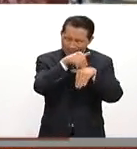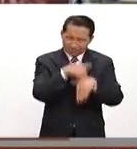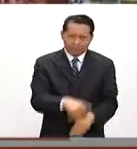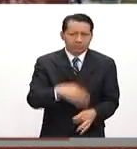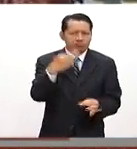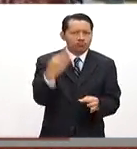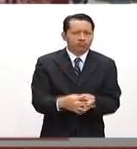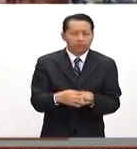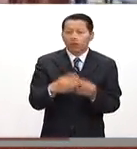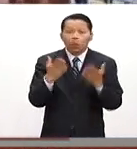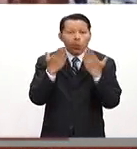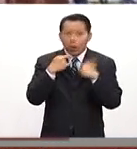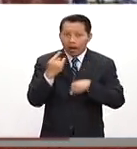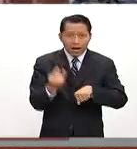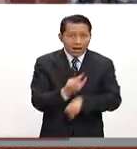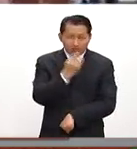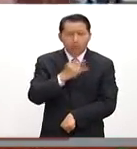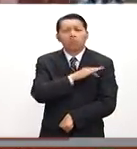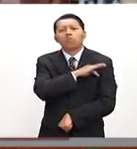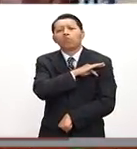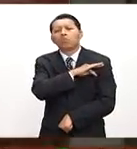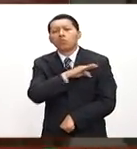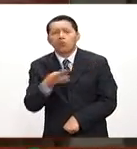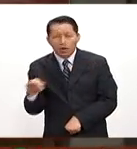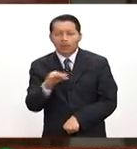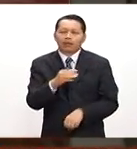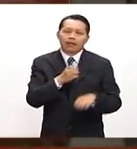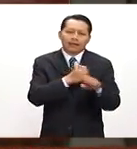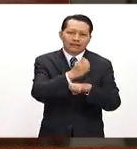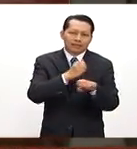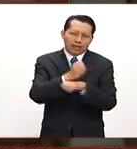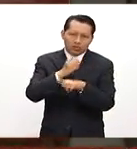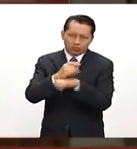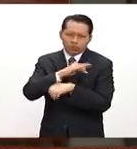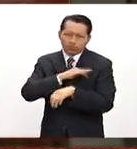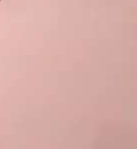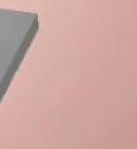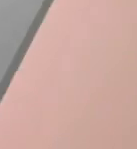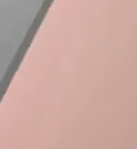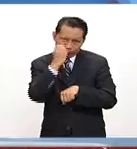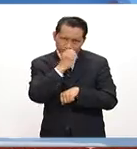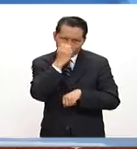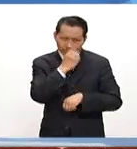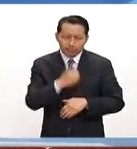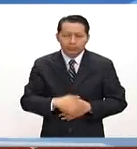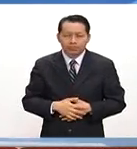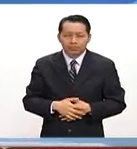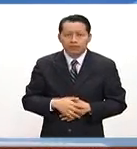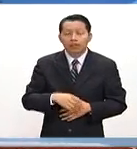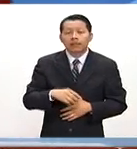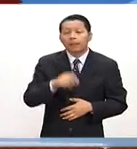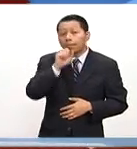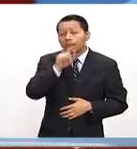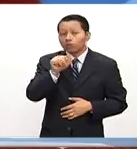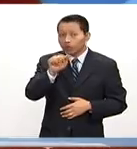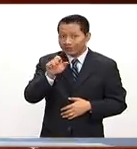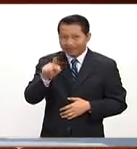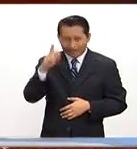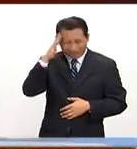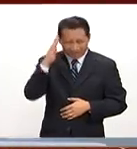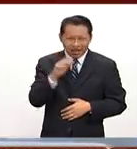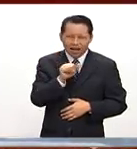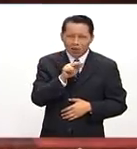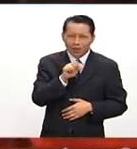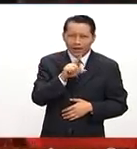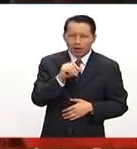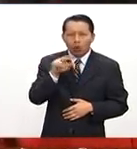se realizarán cargos a la Auditoría Superior de la Federación. El secretario de Educación Pública, Aurelio